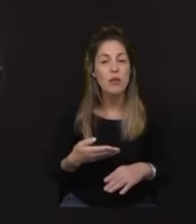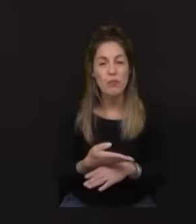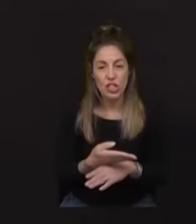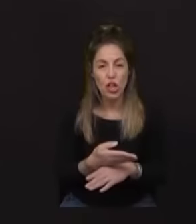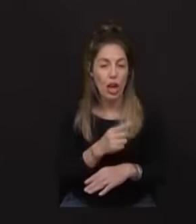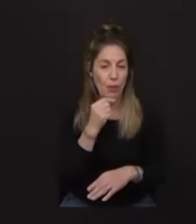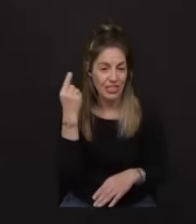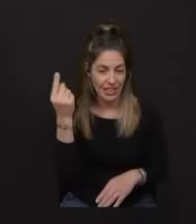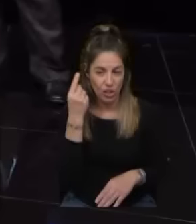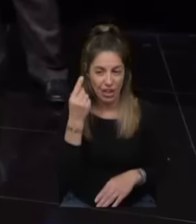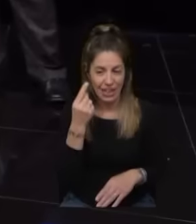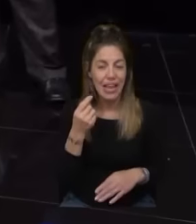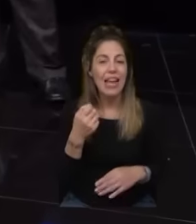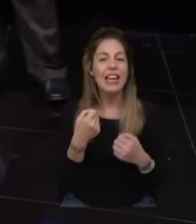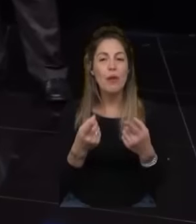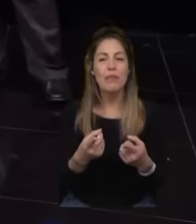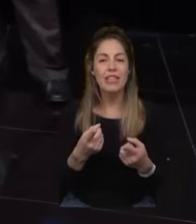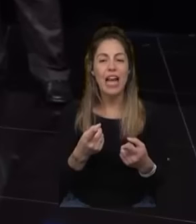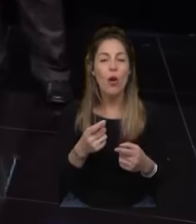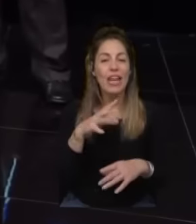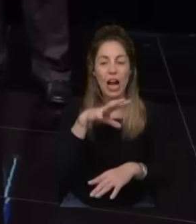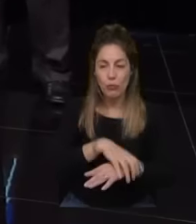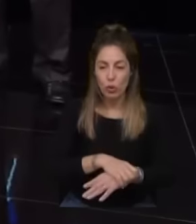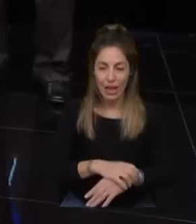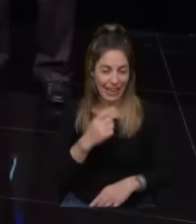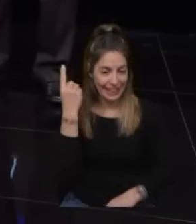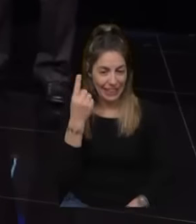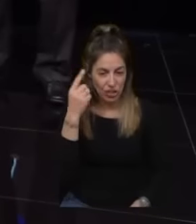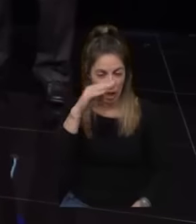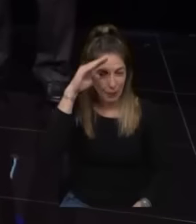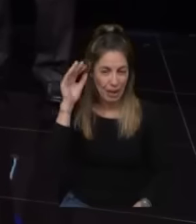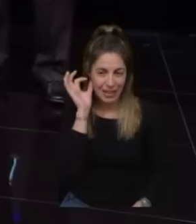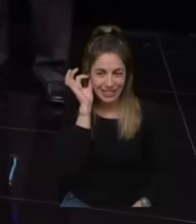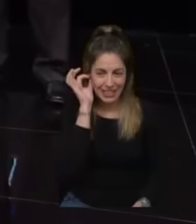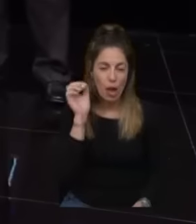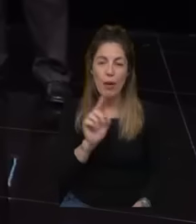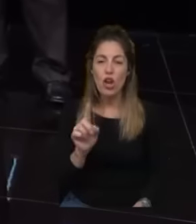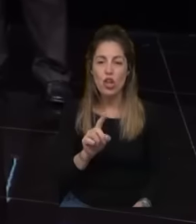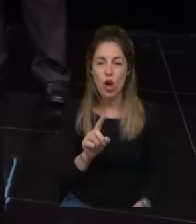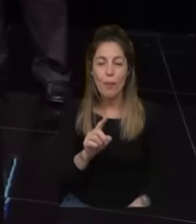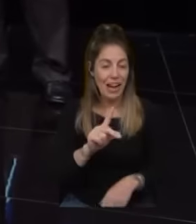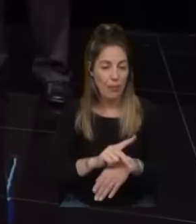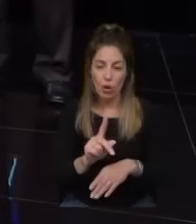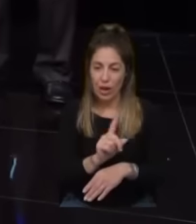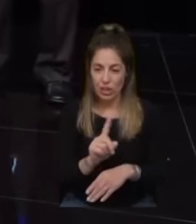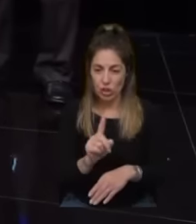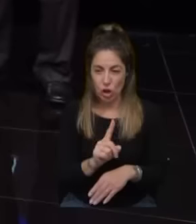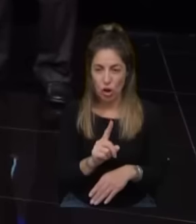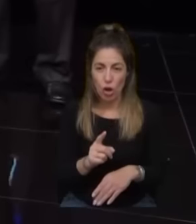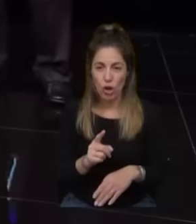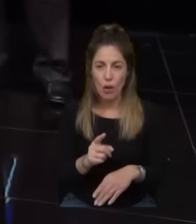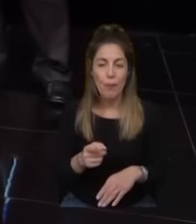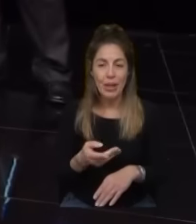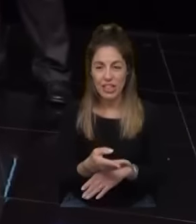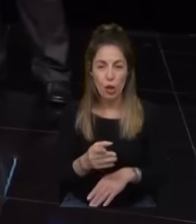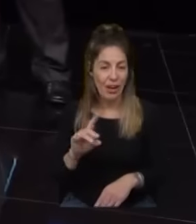un sello rojo, una captura internacional para Marcet, pero en este caso no para Paraguay, sino justamente pedido de Bolivia. Ya